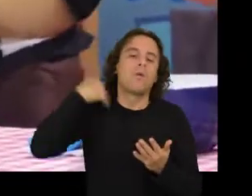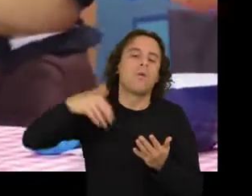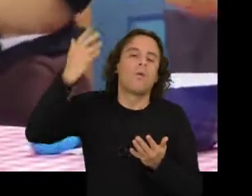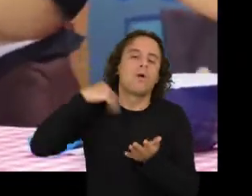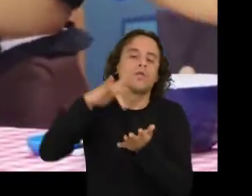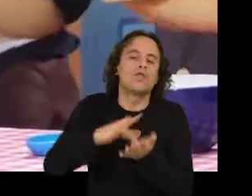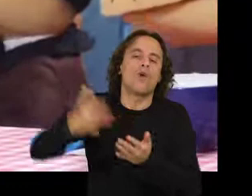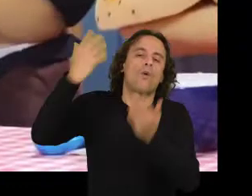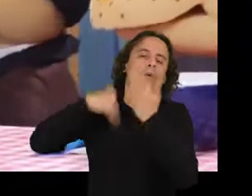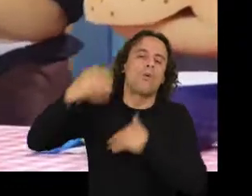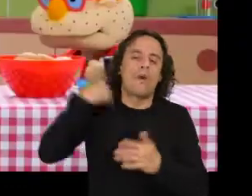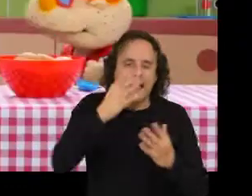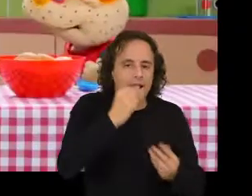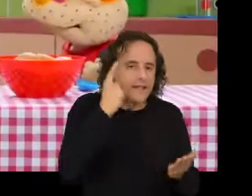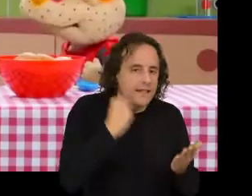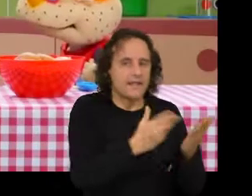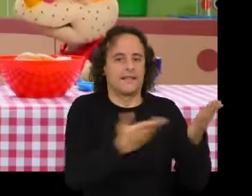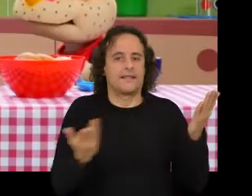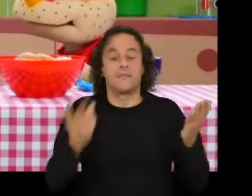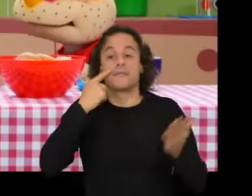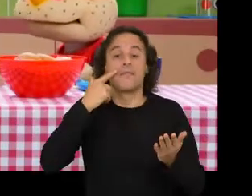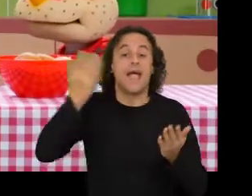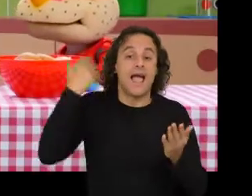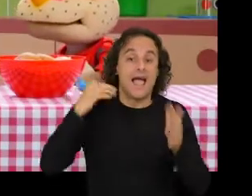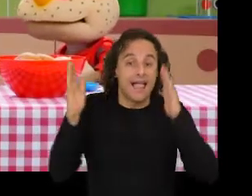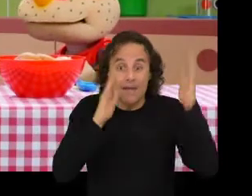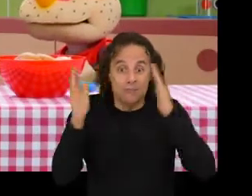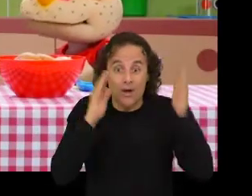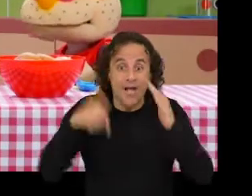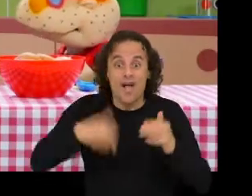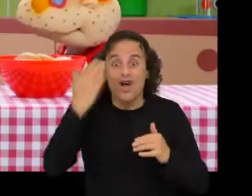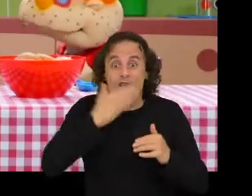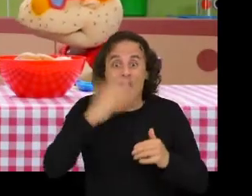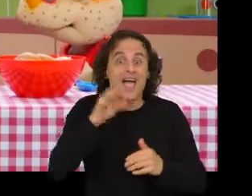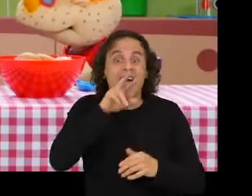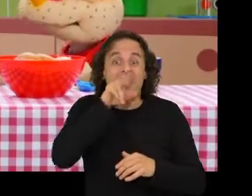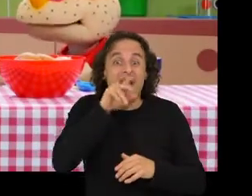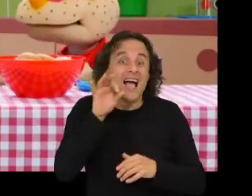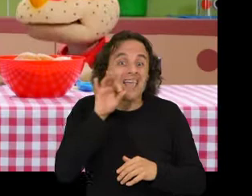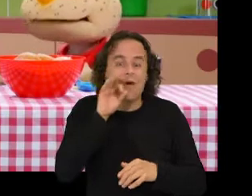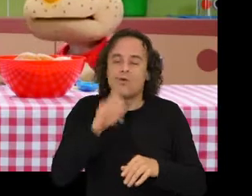anos, xa vos lo dixen, xin. E antes non deixaban falar galego na escola.